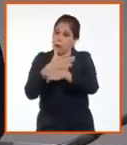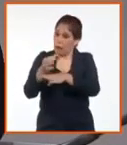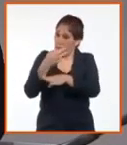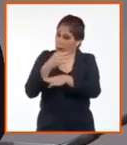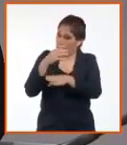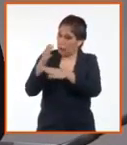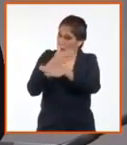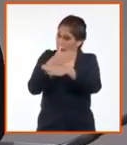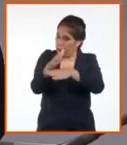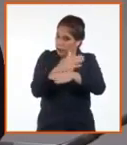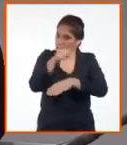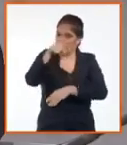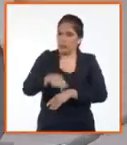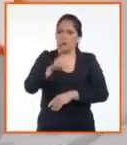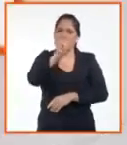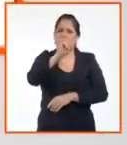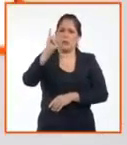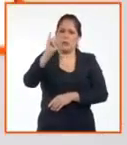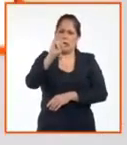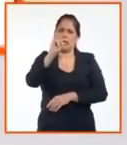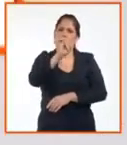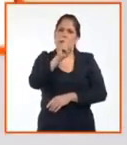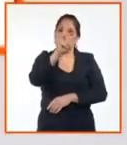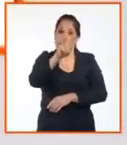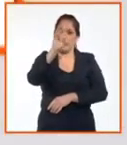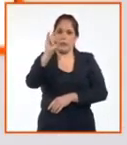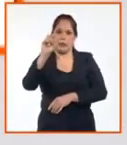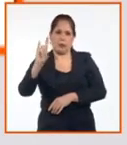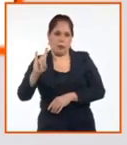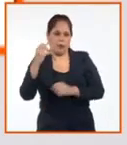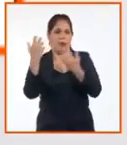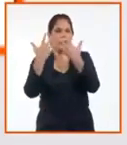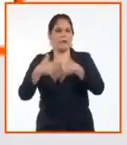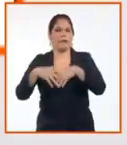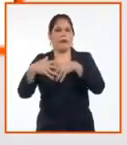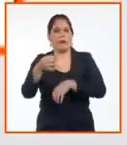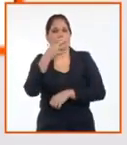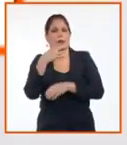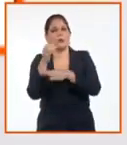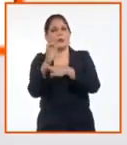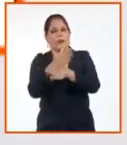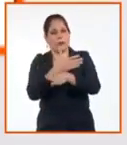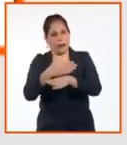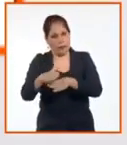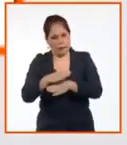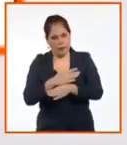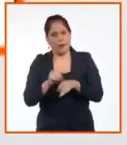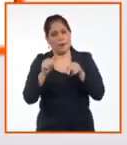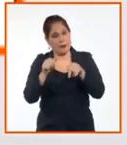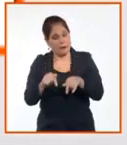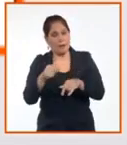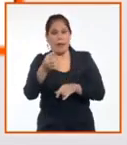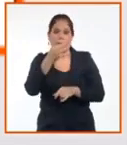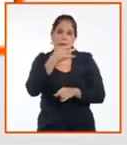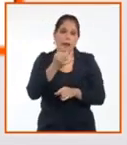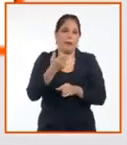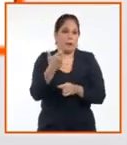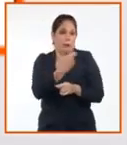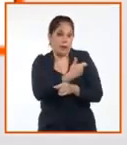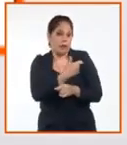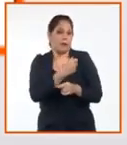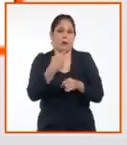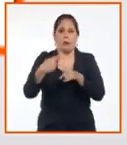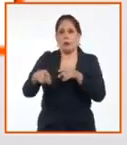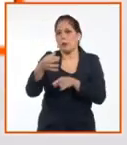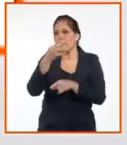medicamentos que nosotros fabricamos y aquí hay medicamentos genéricos y también hay